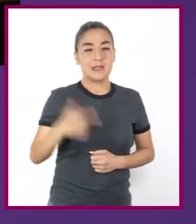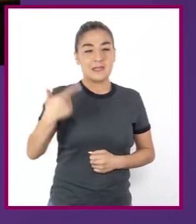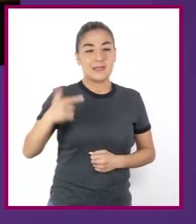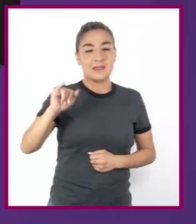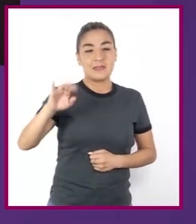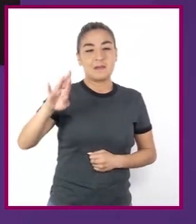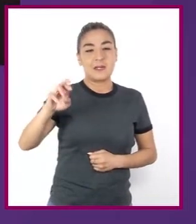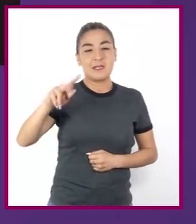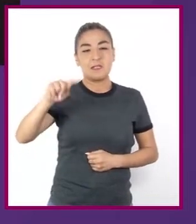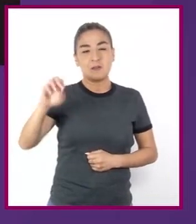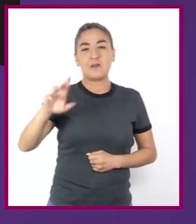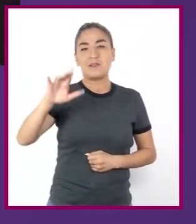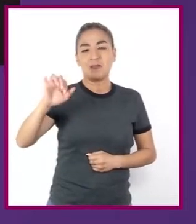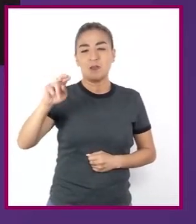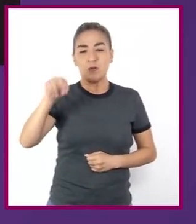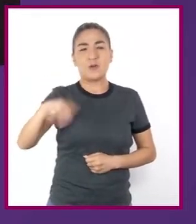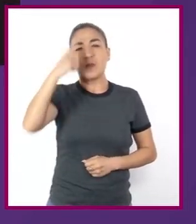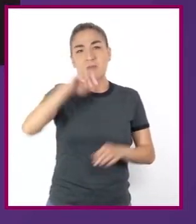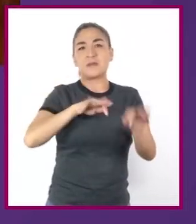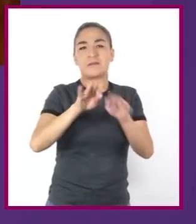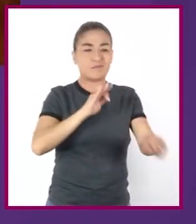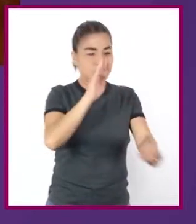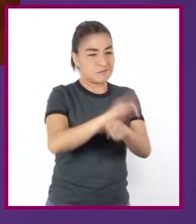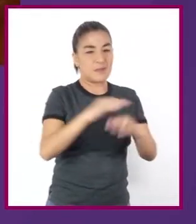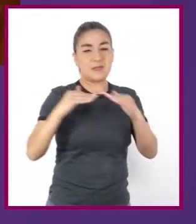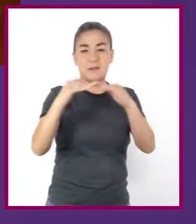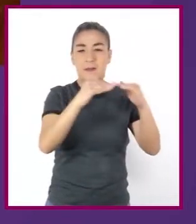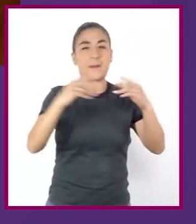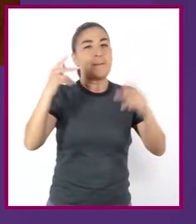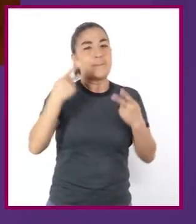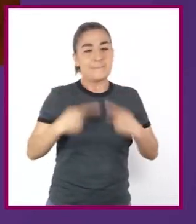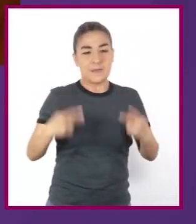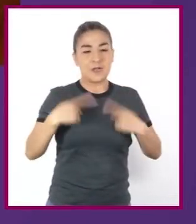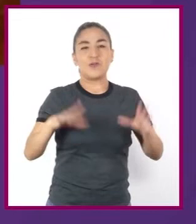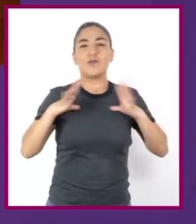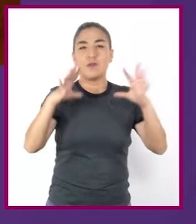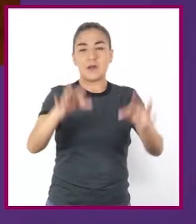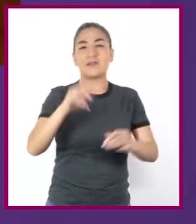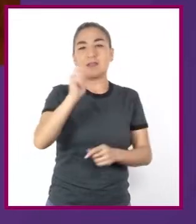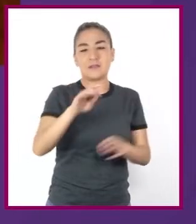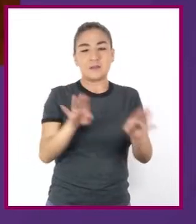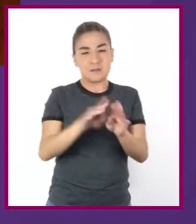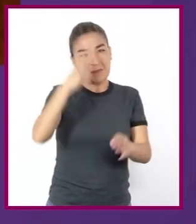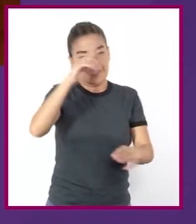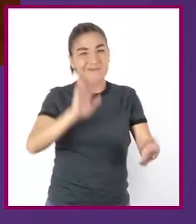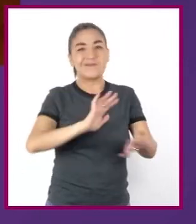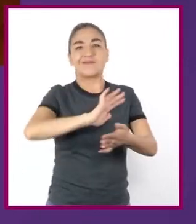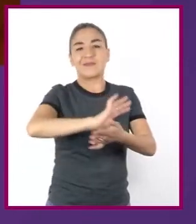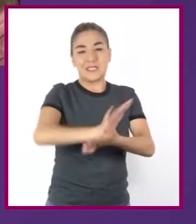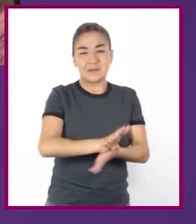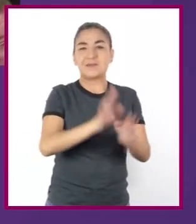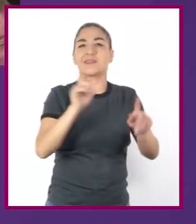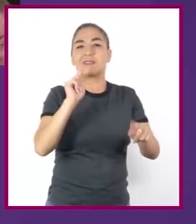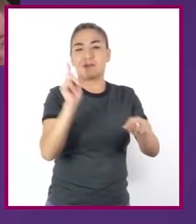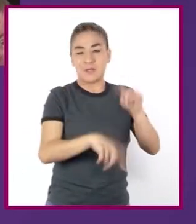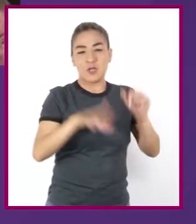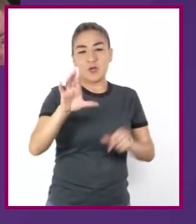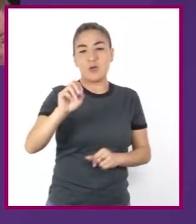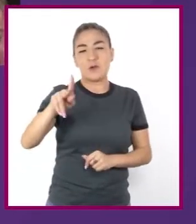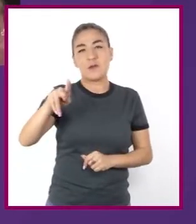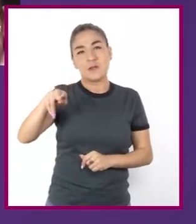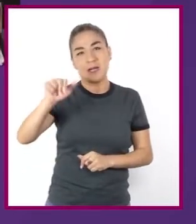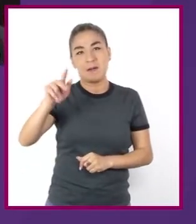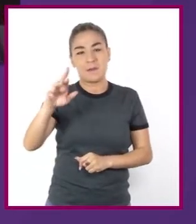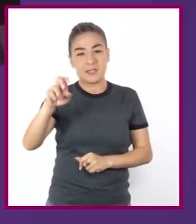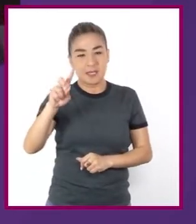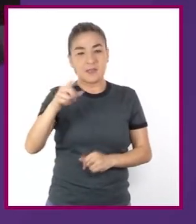Gilberto Rincón Gallardo trabajó en favor de la igualdad de las personas. Fue fundador del Consejo para Prevenir la Discriminación, CONAPRED, y promotor de la